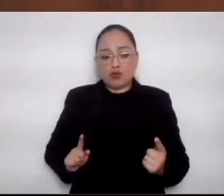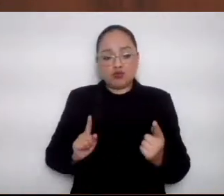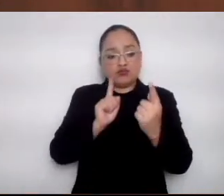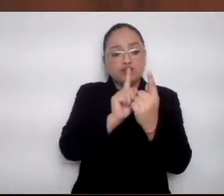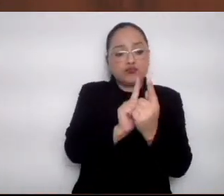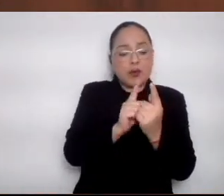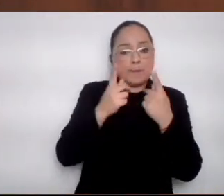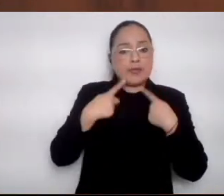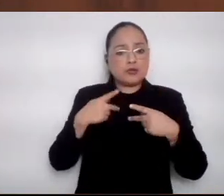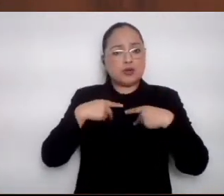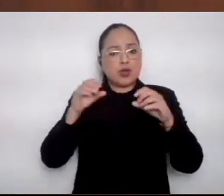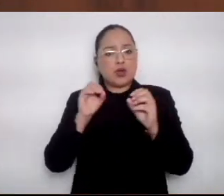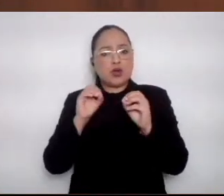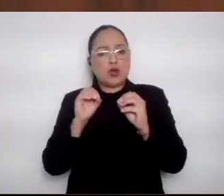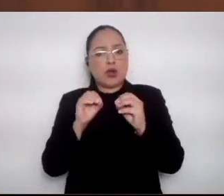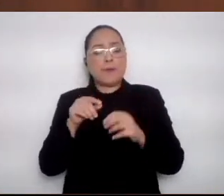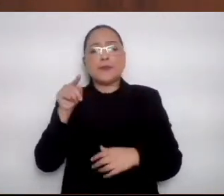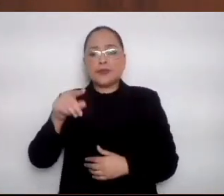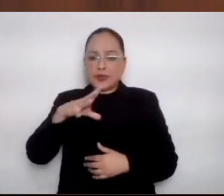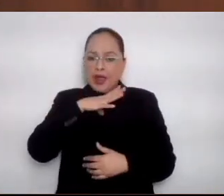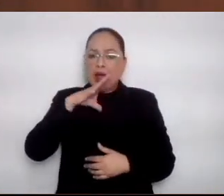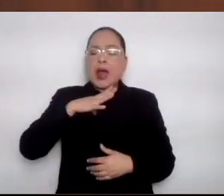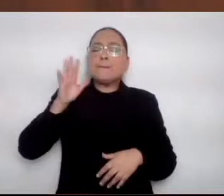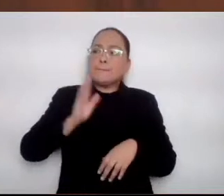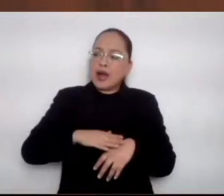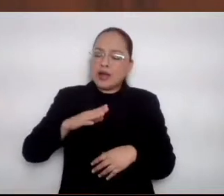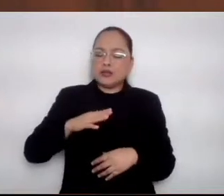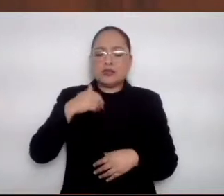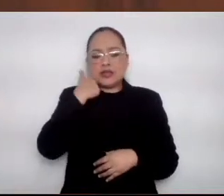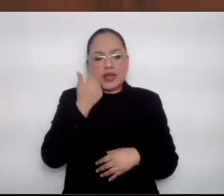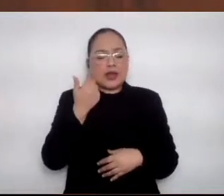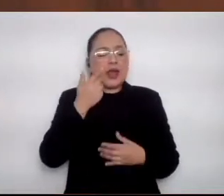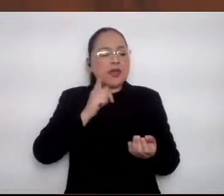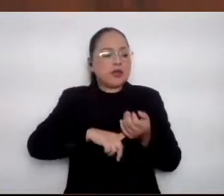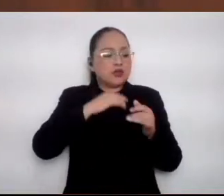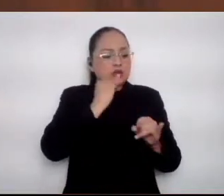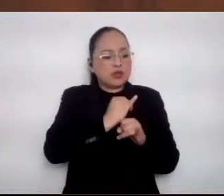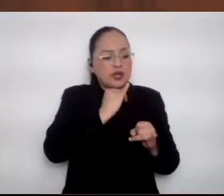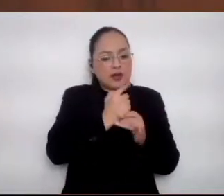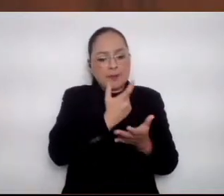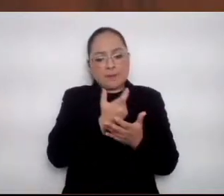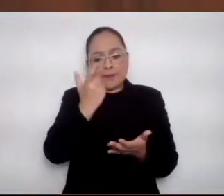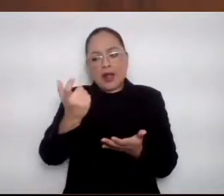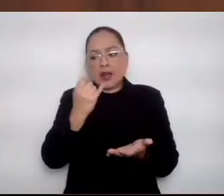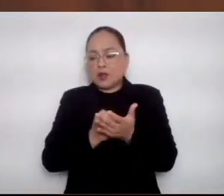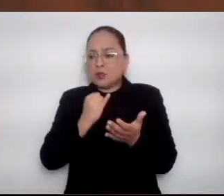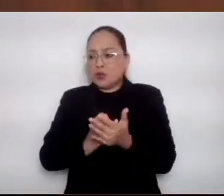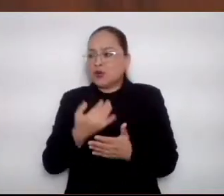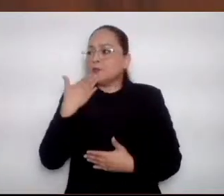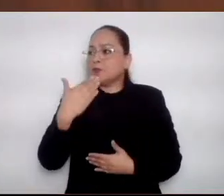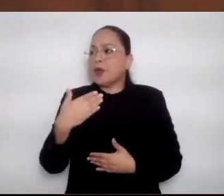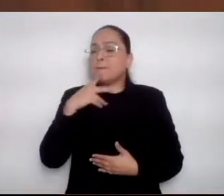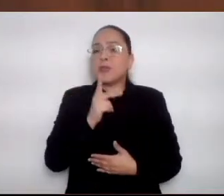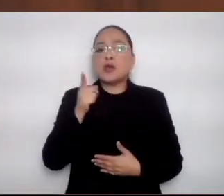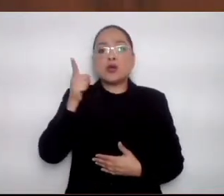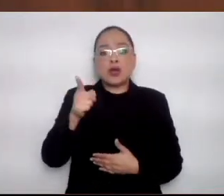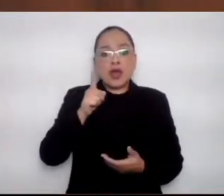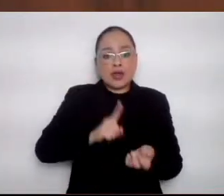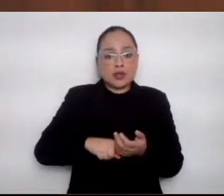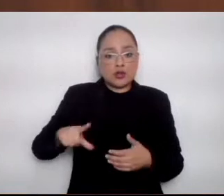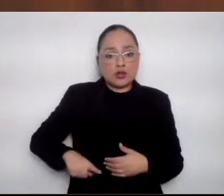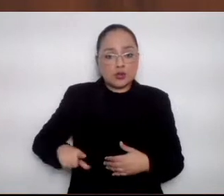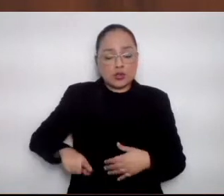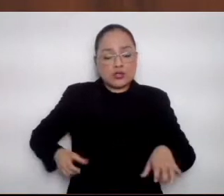decía usted, se han hecho esfuerzos para aumentar la recaudación en línea, pero nos interesa también saber qué está haciendo al respecto el Gobierno del